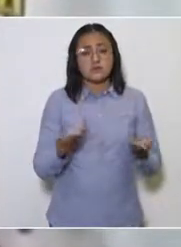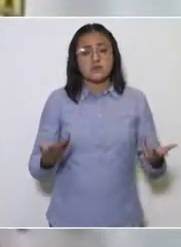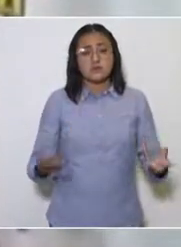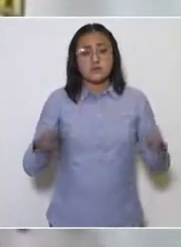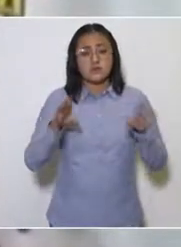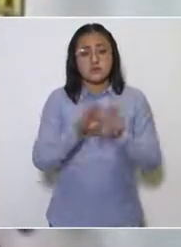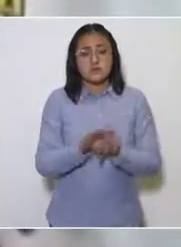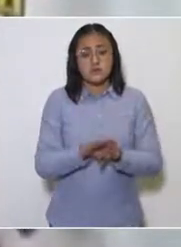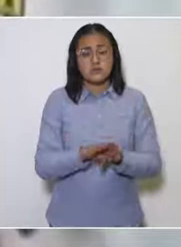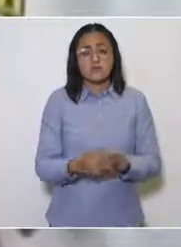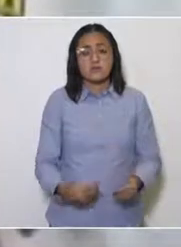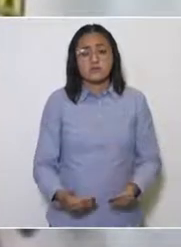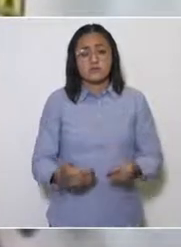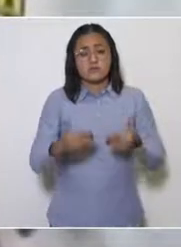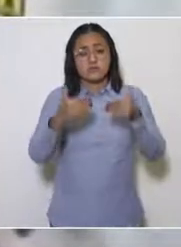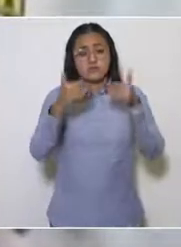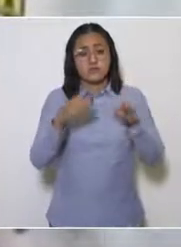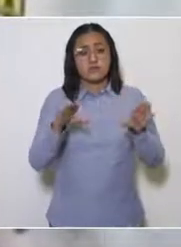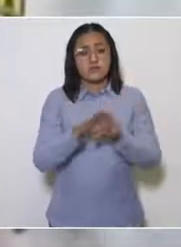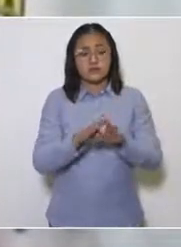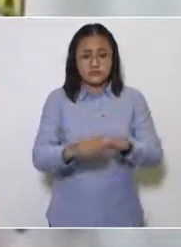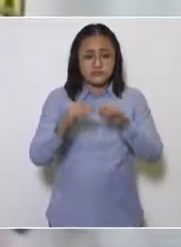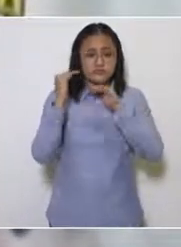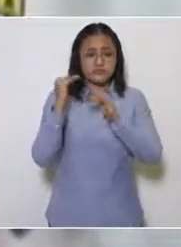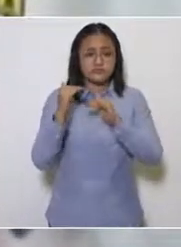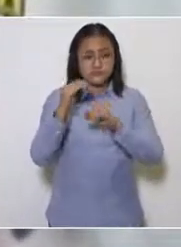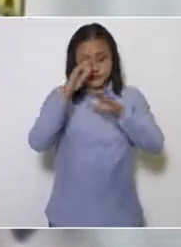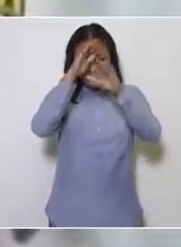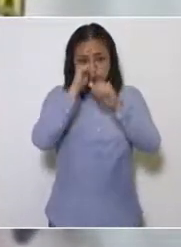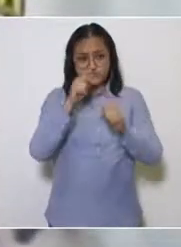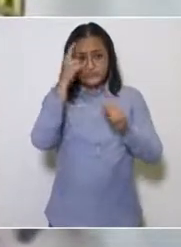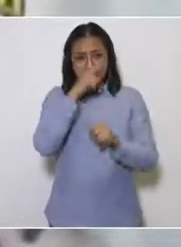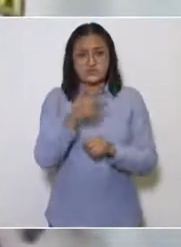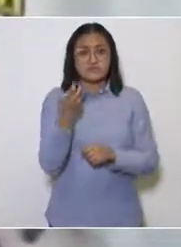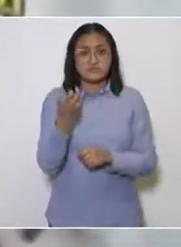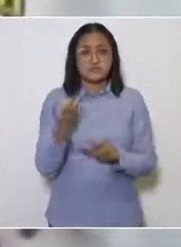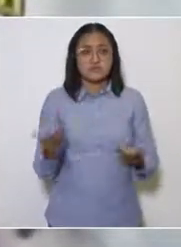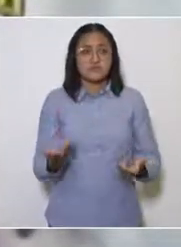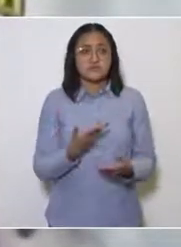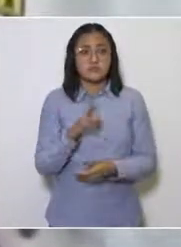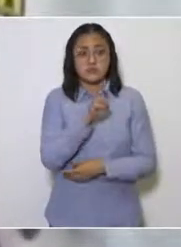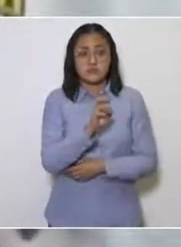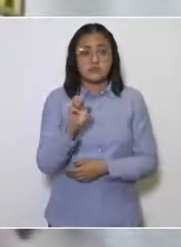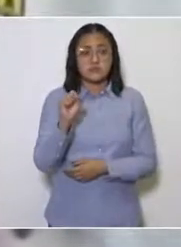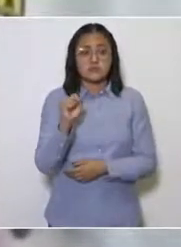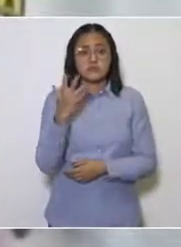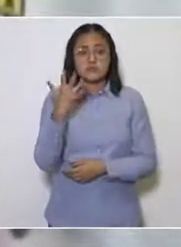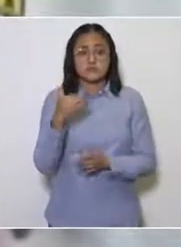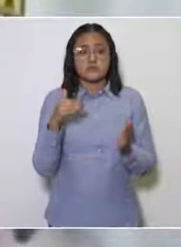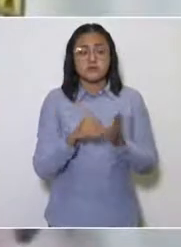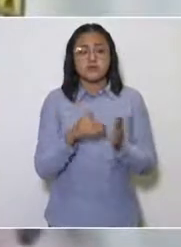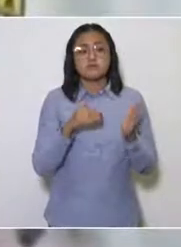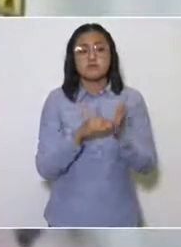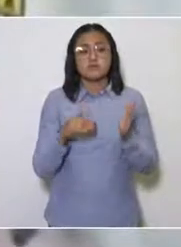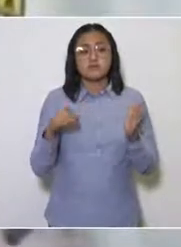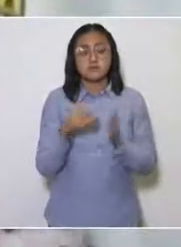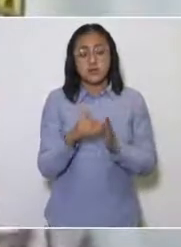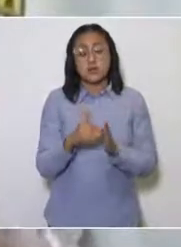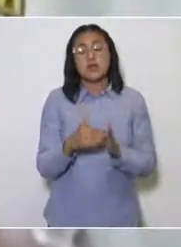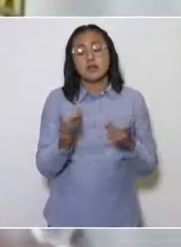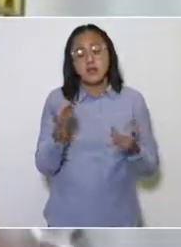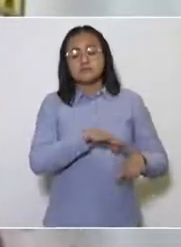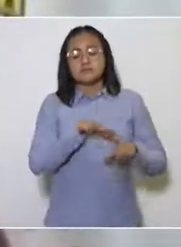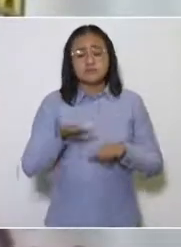cerrándose las compuertas al cumplir con el volumen pactado para el distrito, que son 265 mil millones de metros